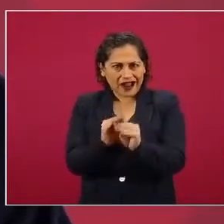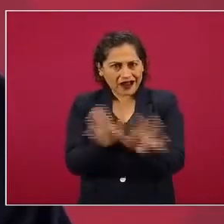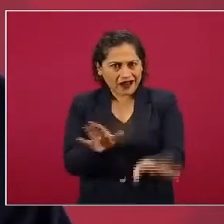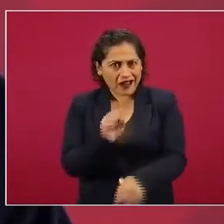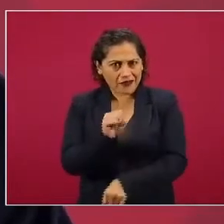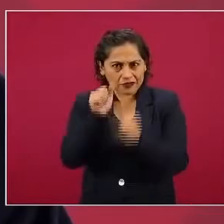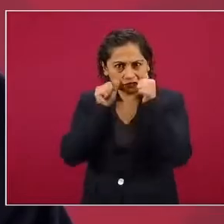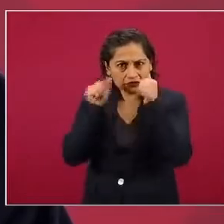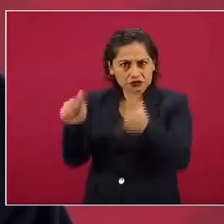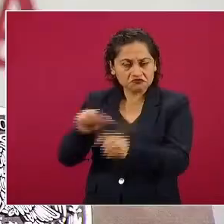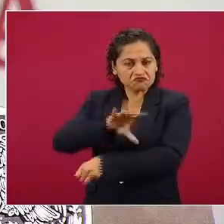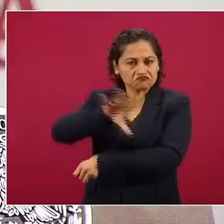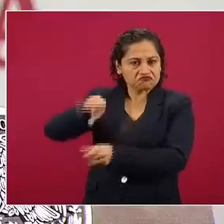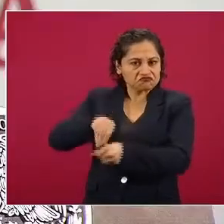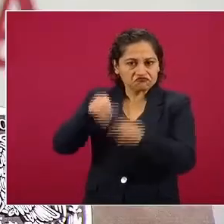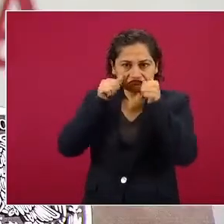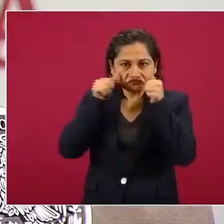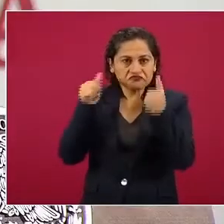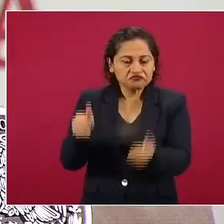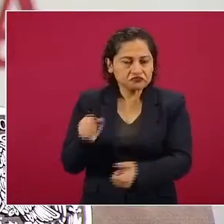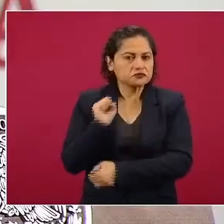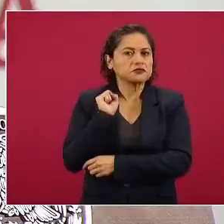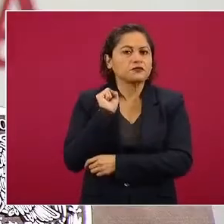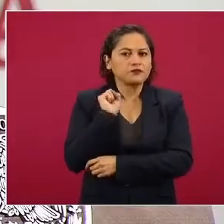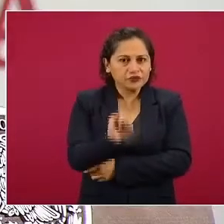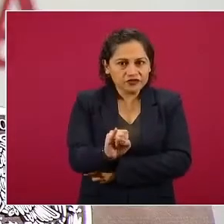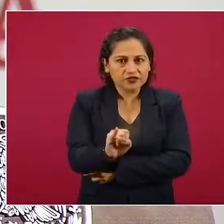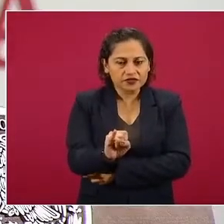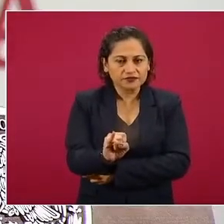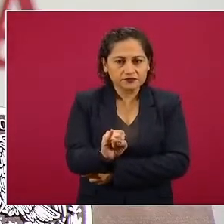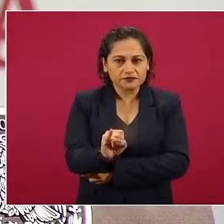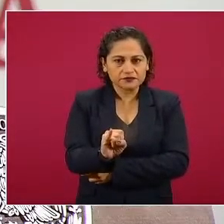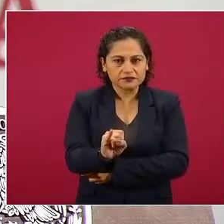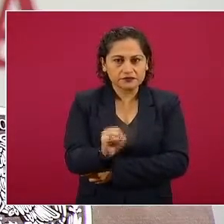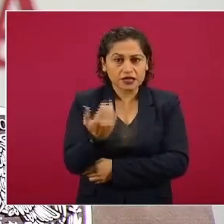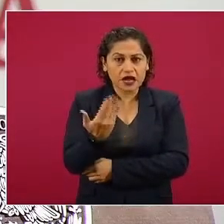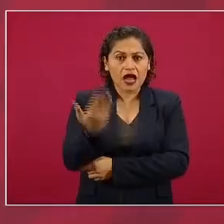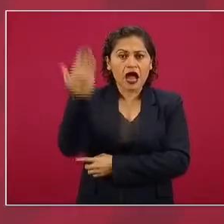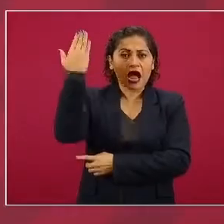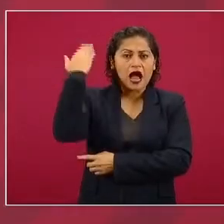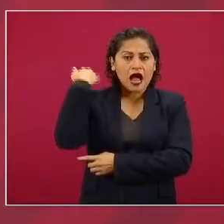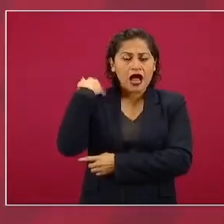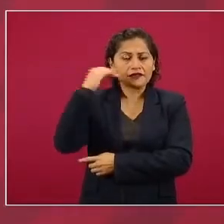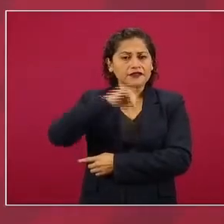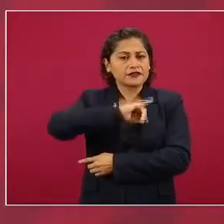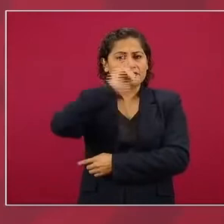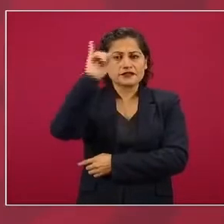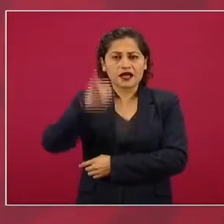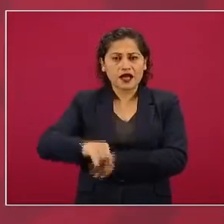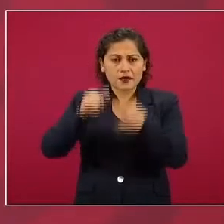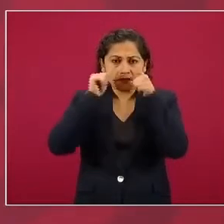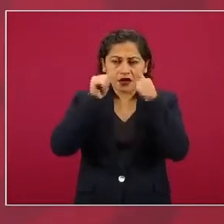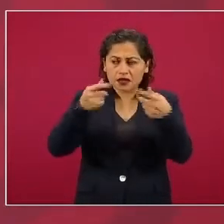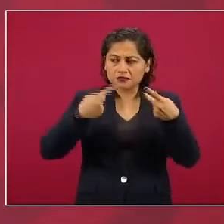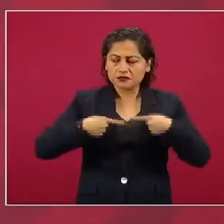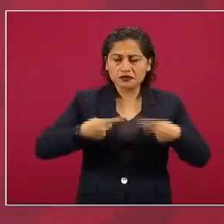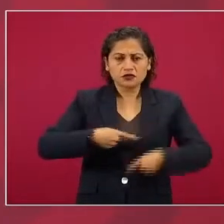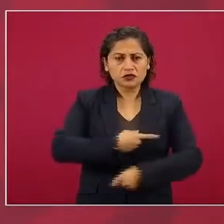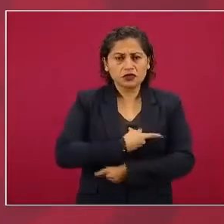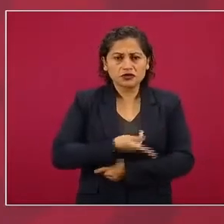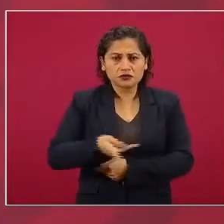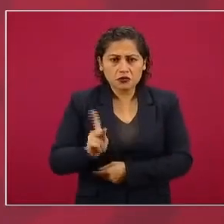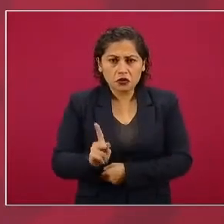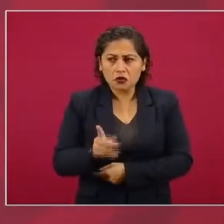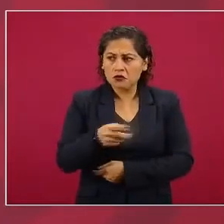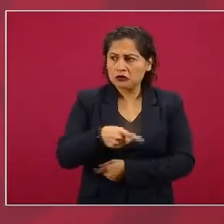todo, como nunca se atiende a los pobres, a los